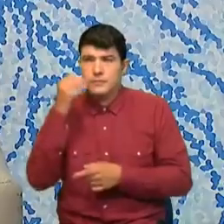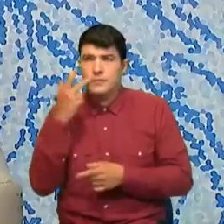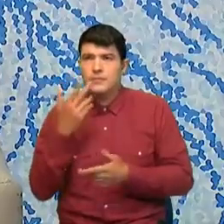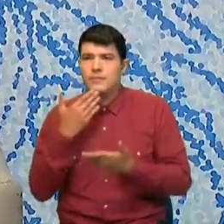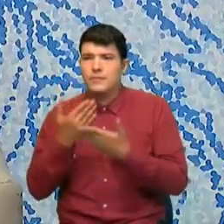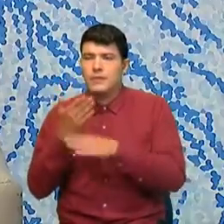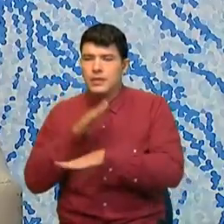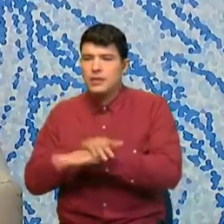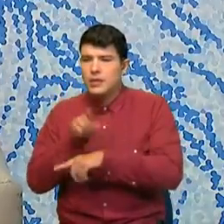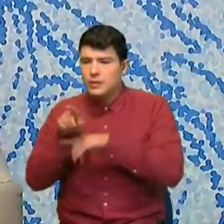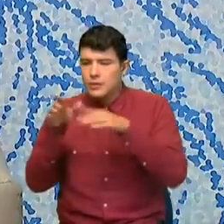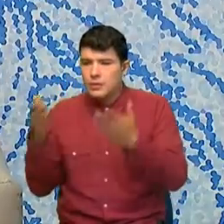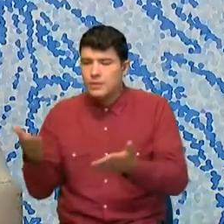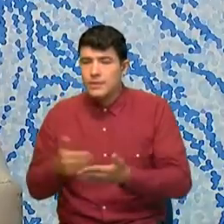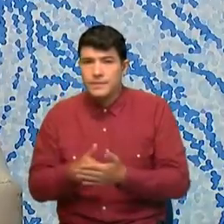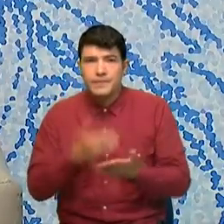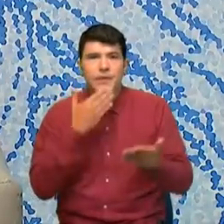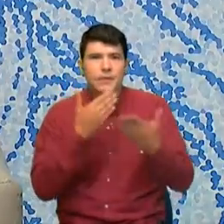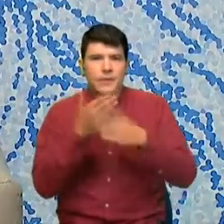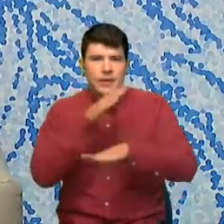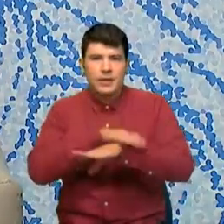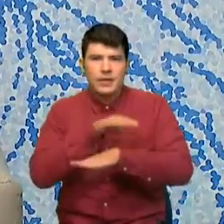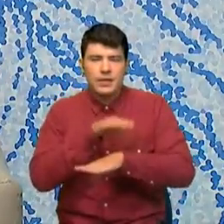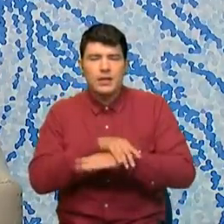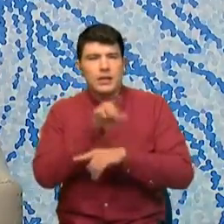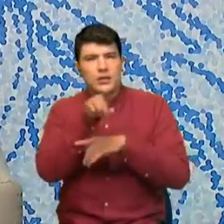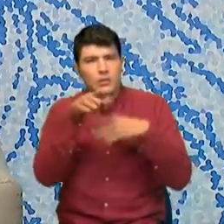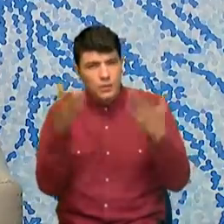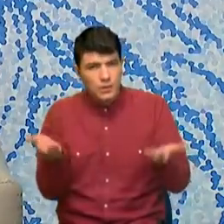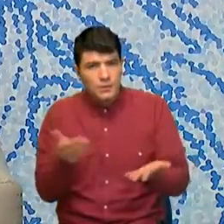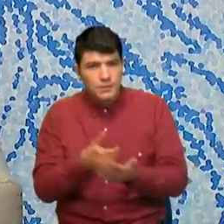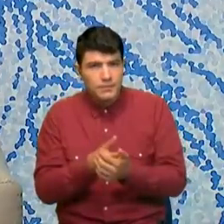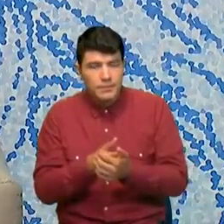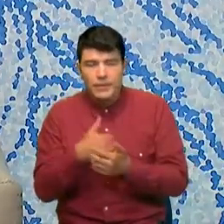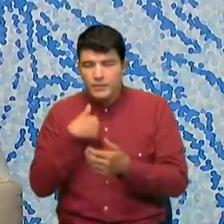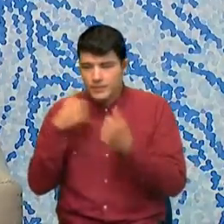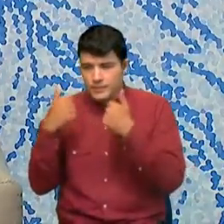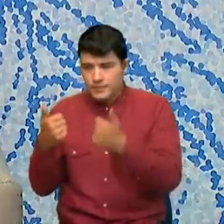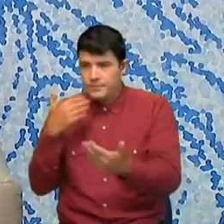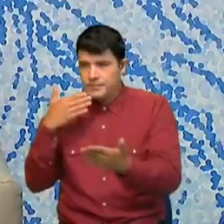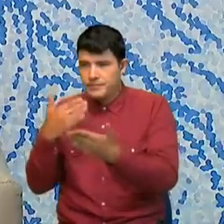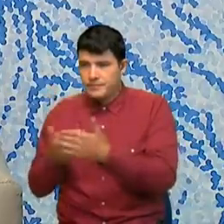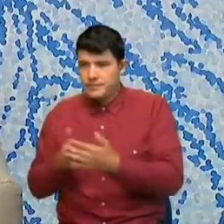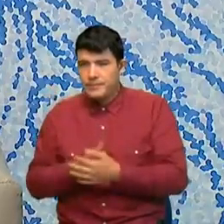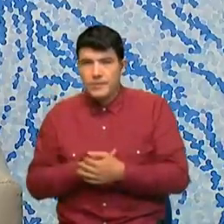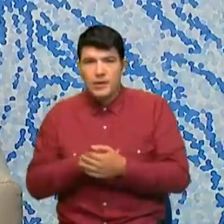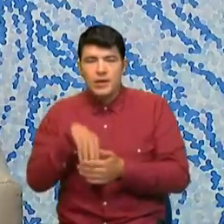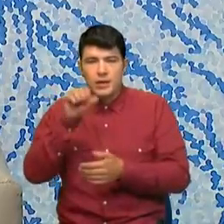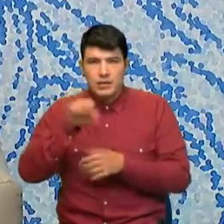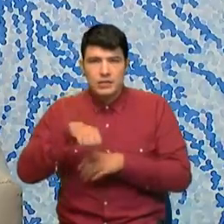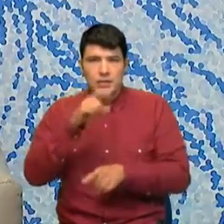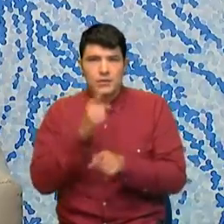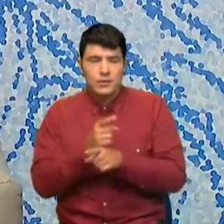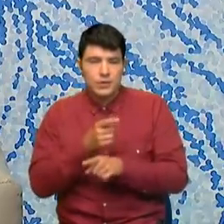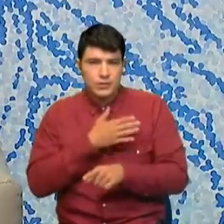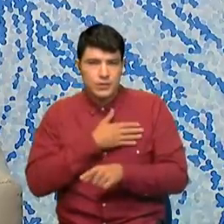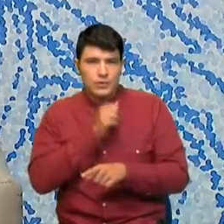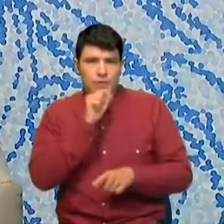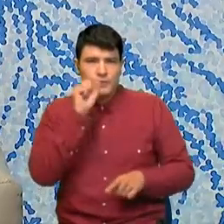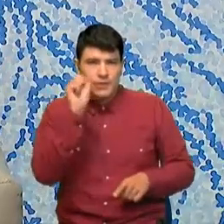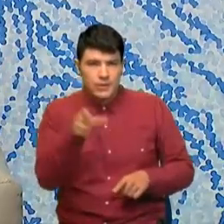tardes, doña Beatriz. Buenas tardes, mi reina hermosa. ¿Cómo está usted? Muy bien, gracias. Sí. Madrecita, tengo una